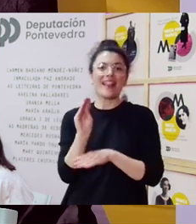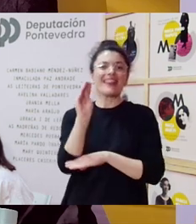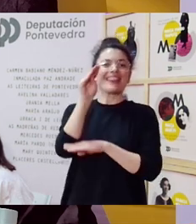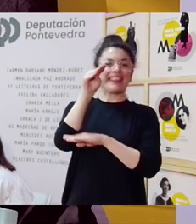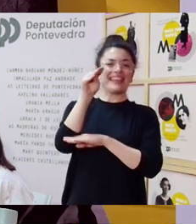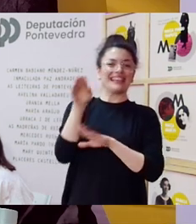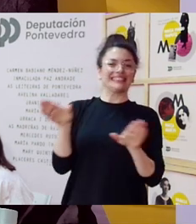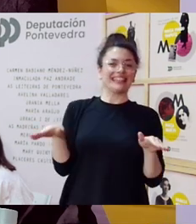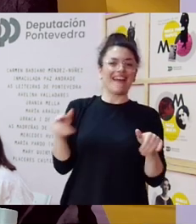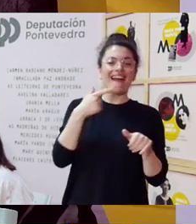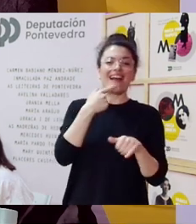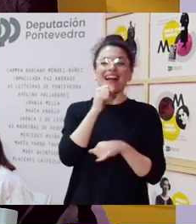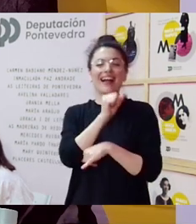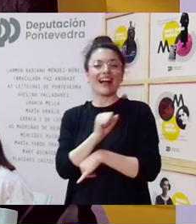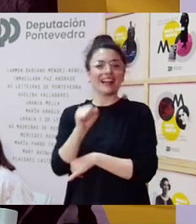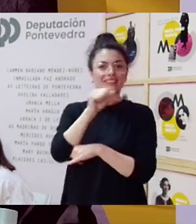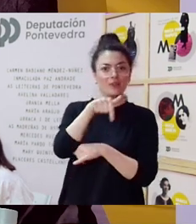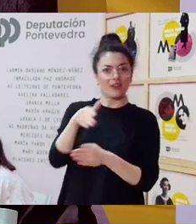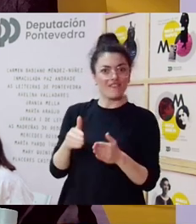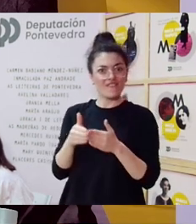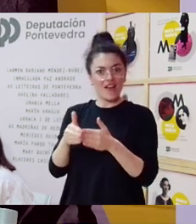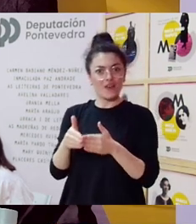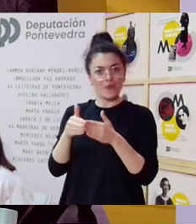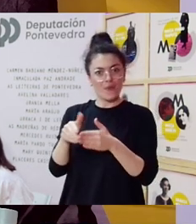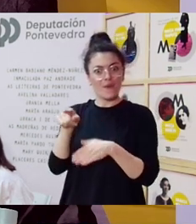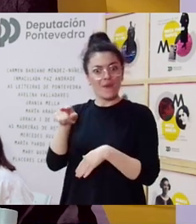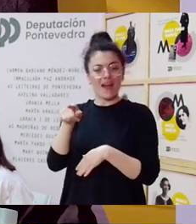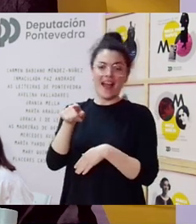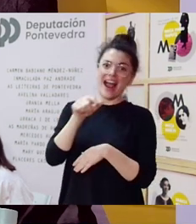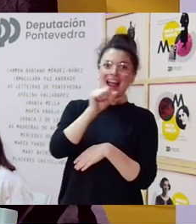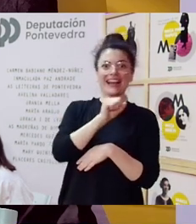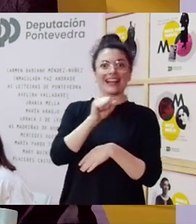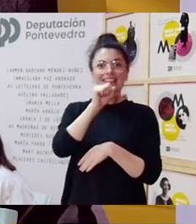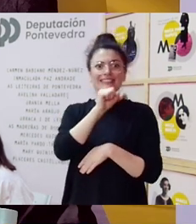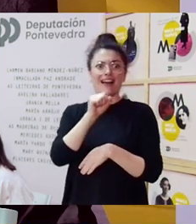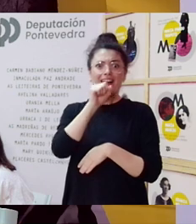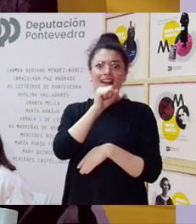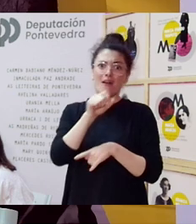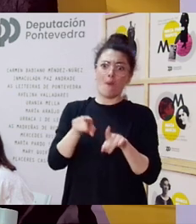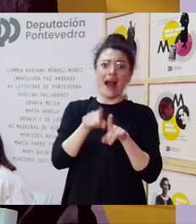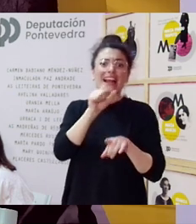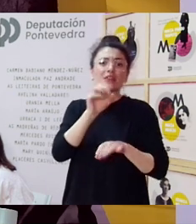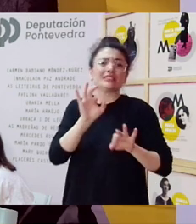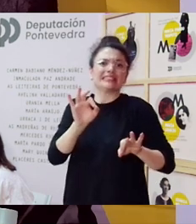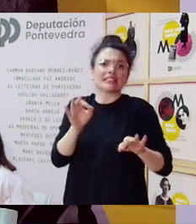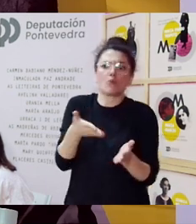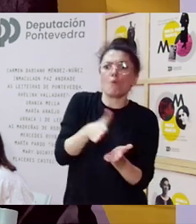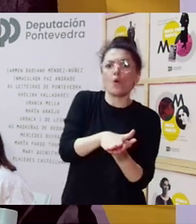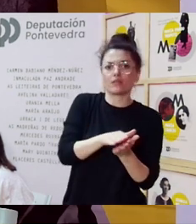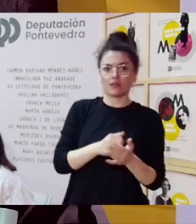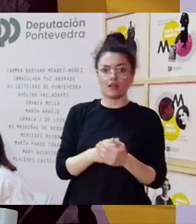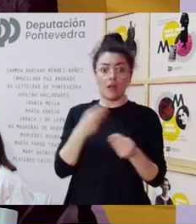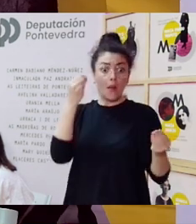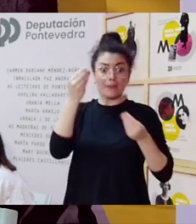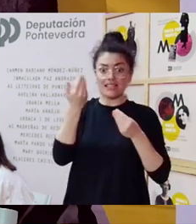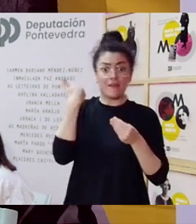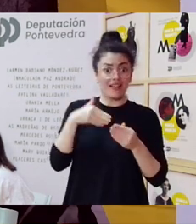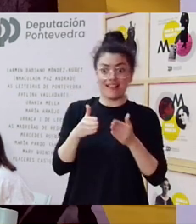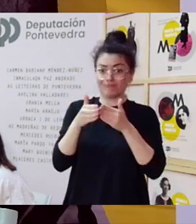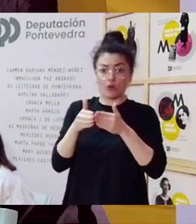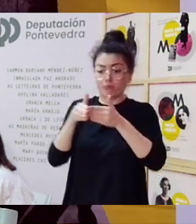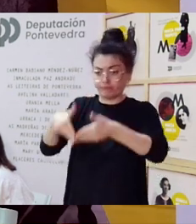en el barco que nos canta la canción de la muerte. Pensaban que non ían sair